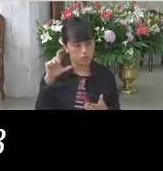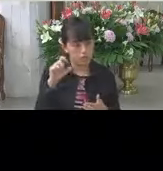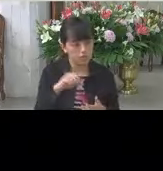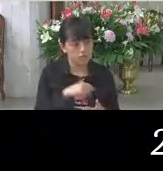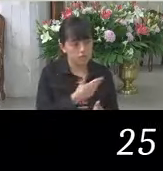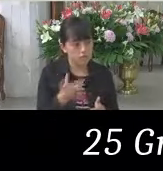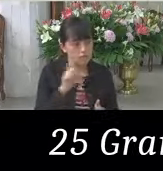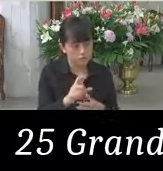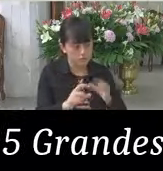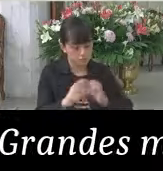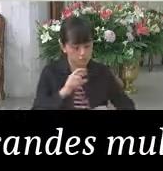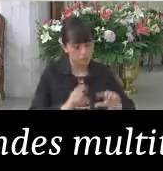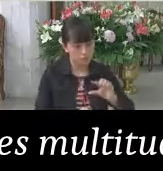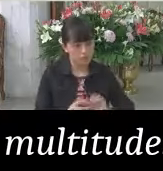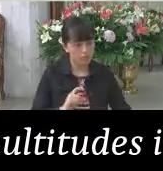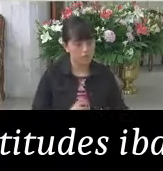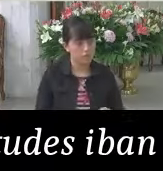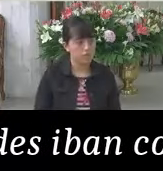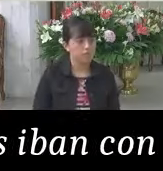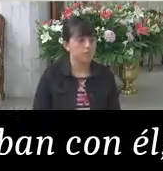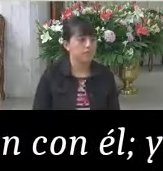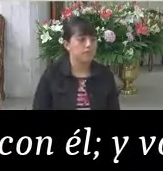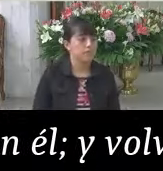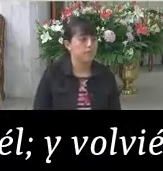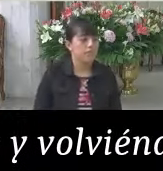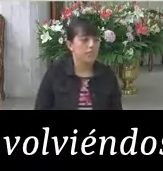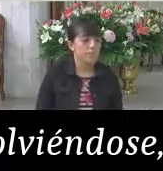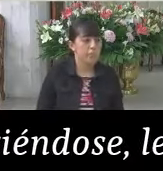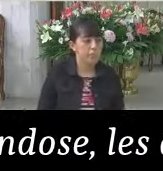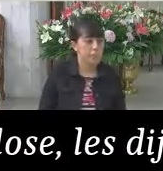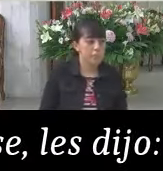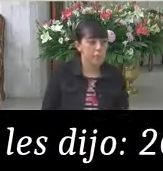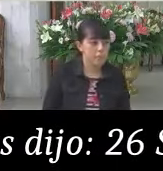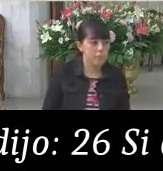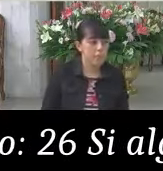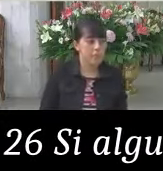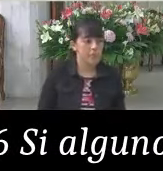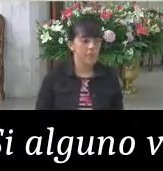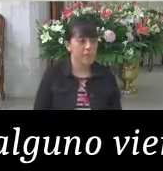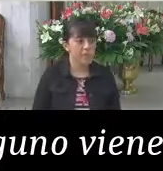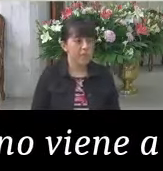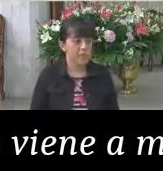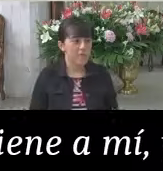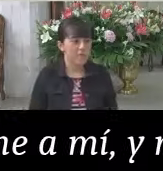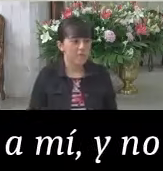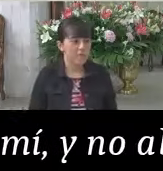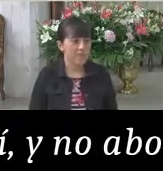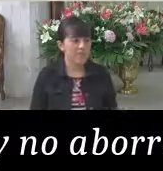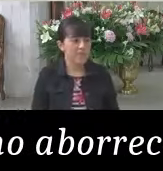dice así grandes multitudes iban con él y volviéndose les dijo